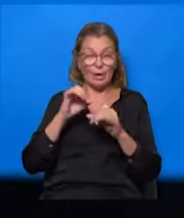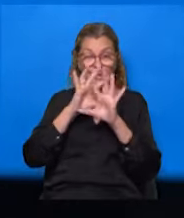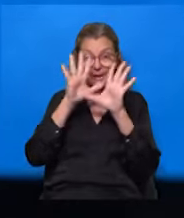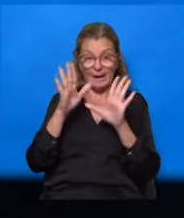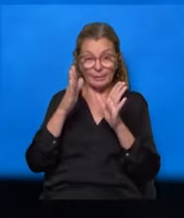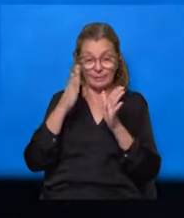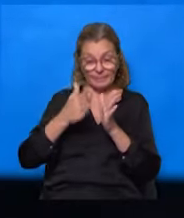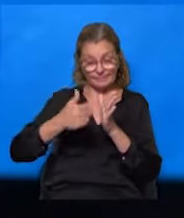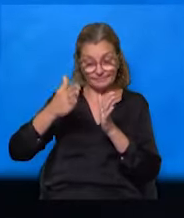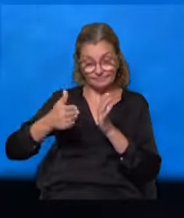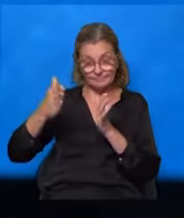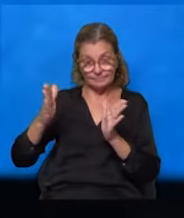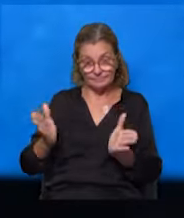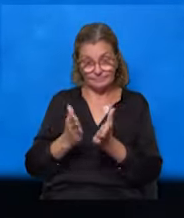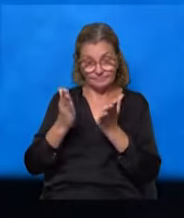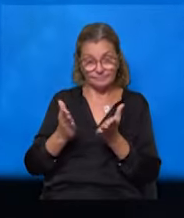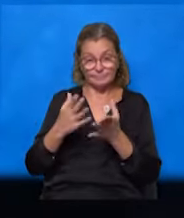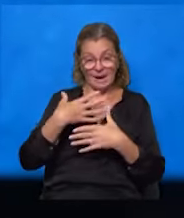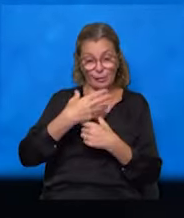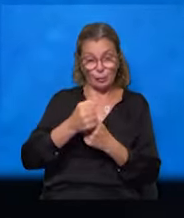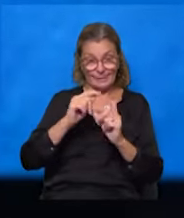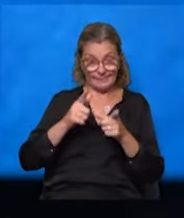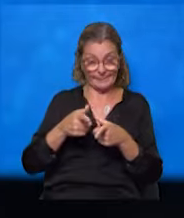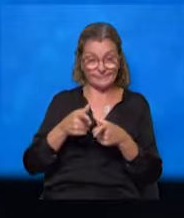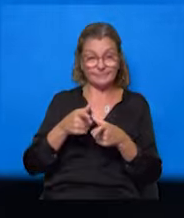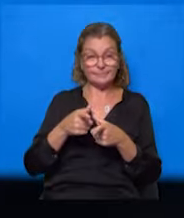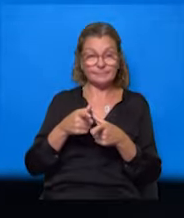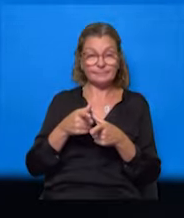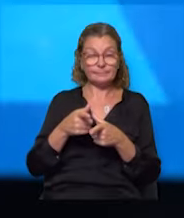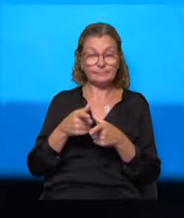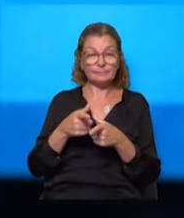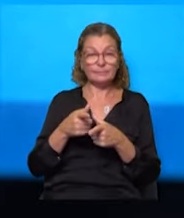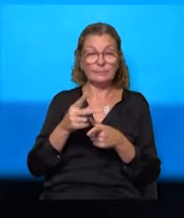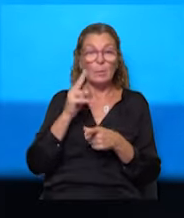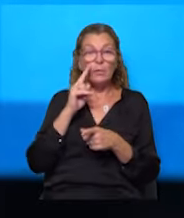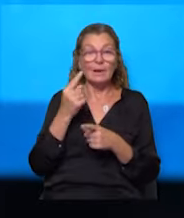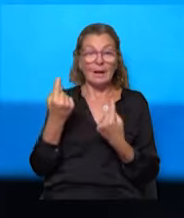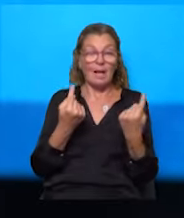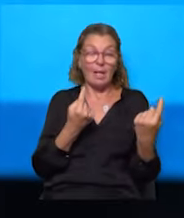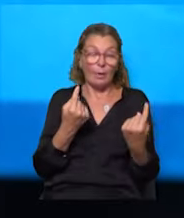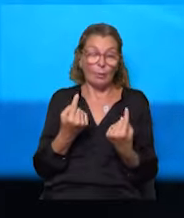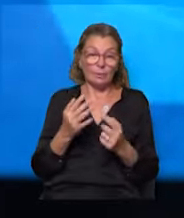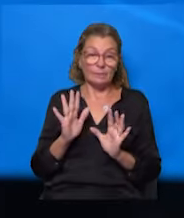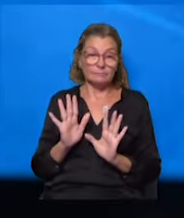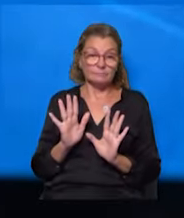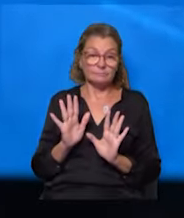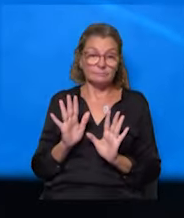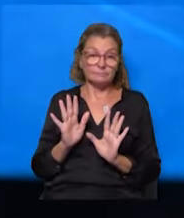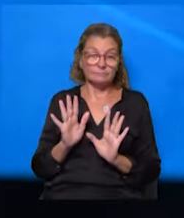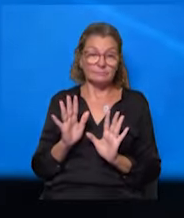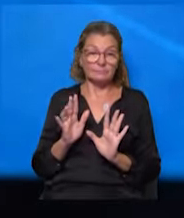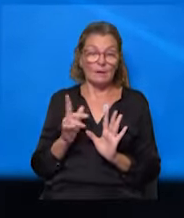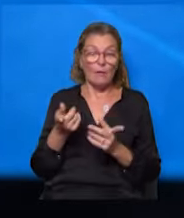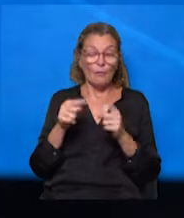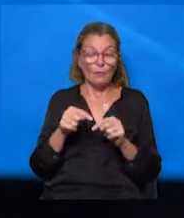momento hay factores que empujan o contribuyen este cómo lo ve cada calificadora verdad Así que creo